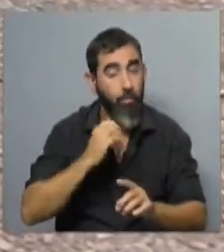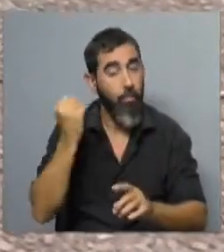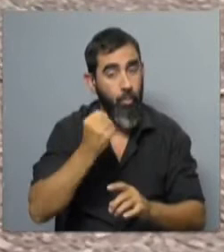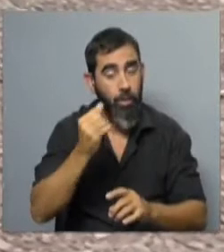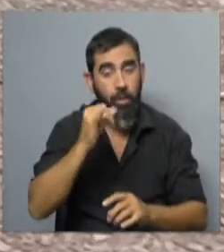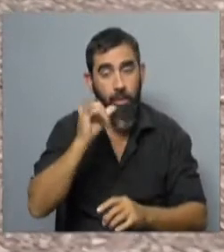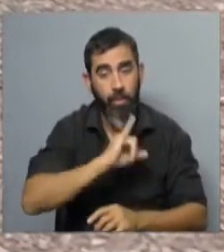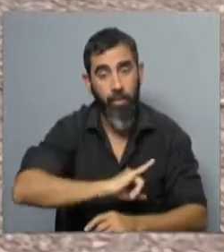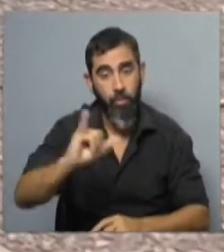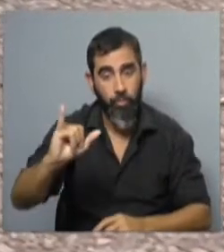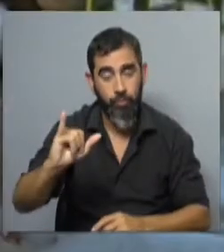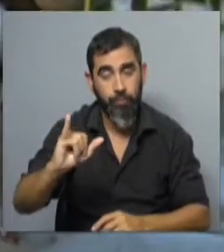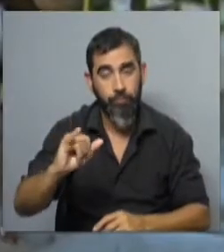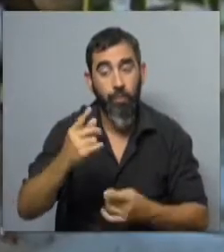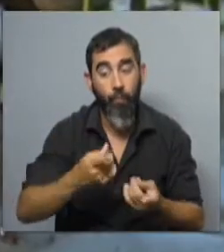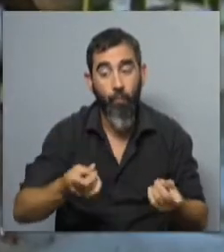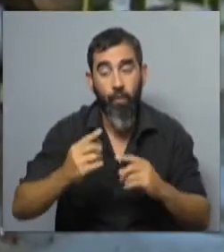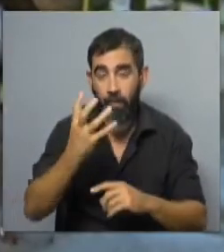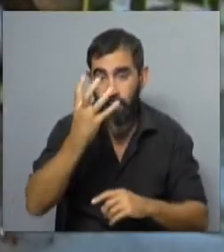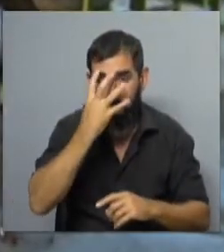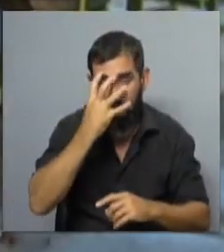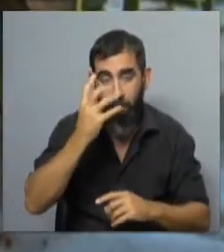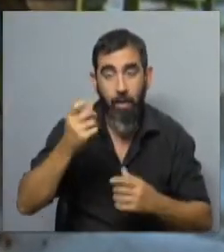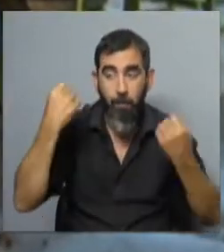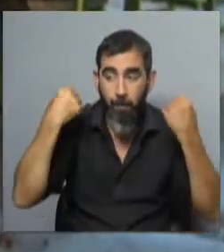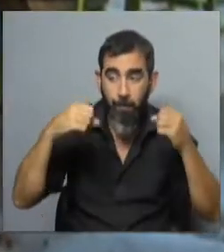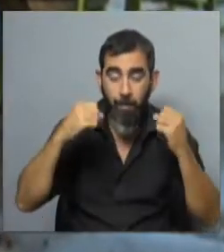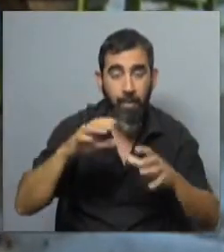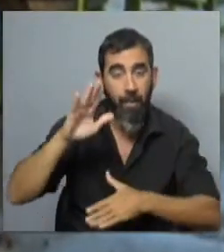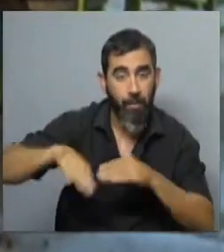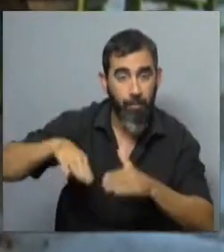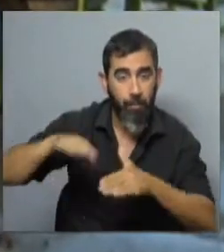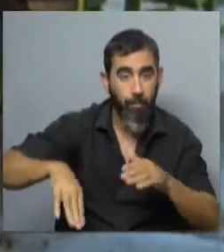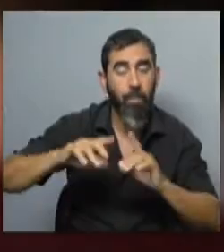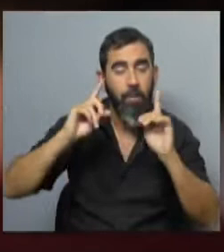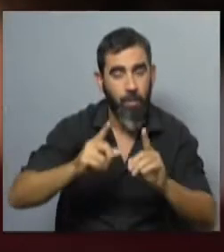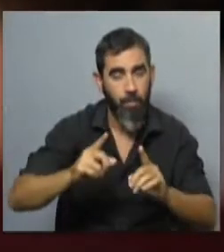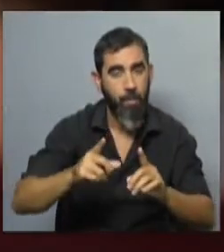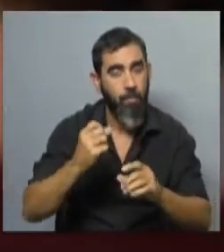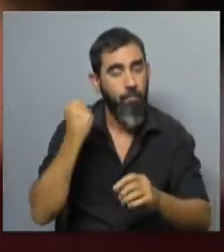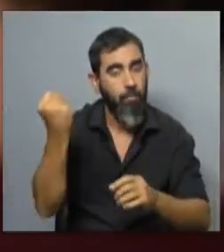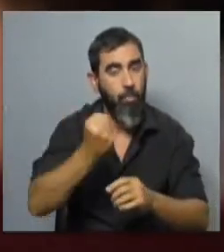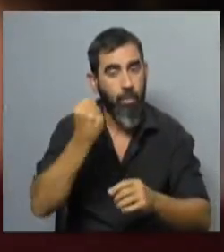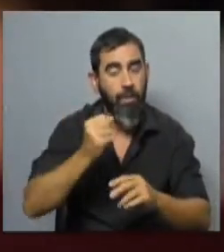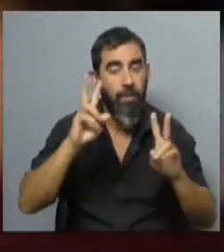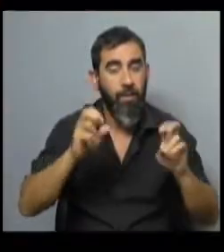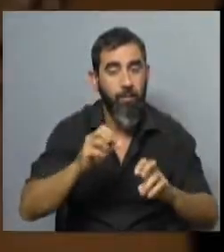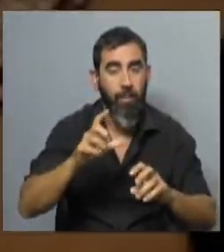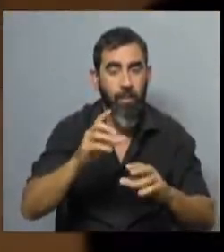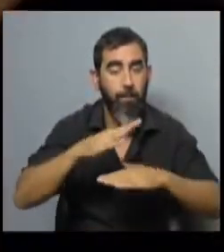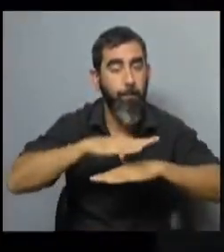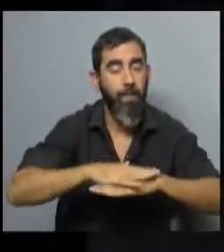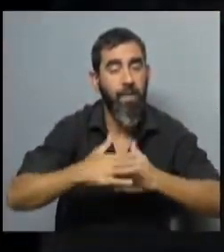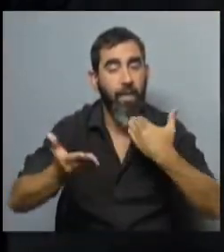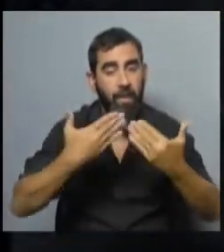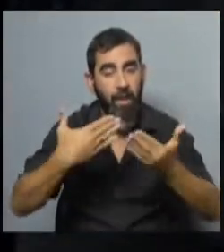en las denuncias y que el retorno del carnaval y de los ensayos de las comparsas ocuparon un lugar relevante, lo que derivó en mesas de